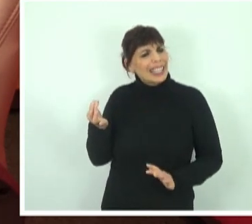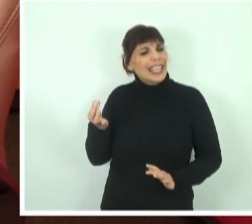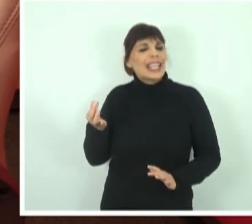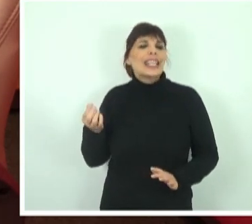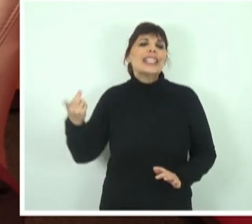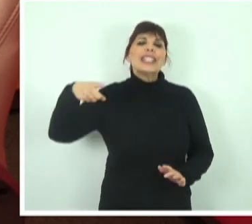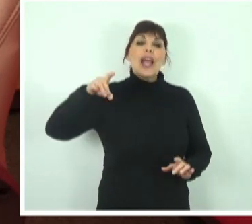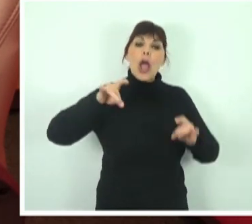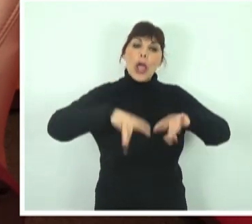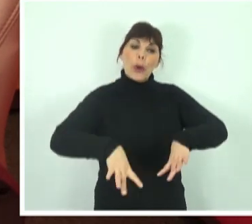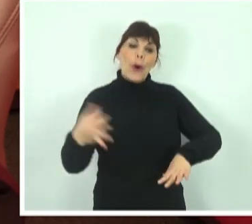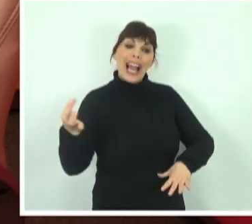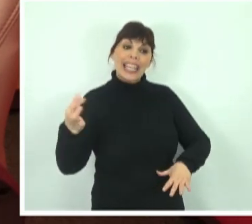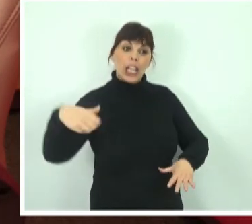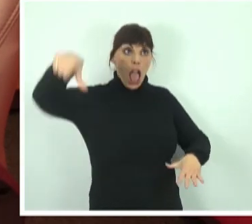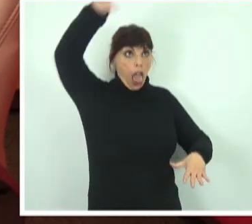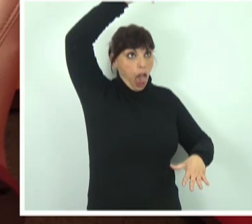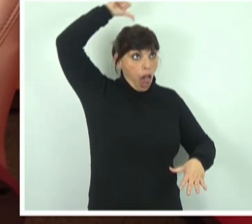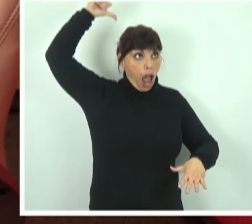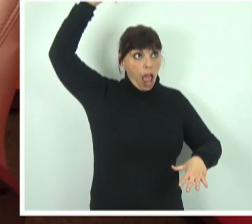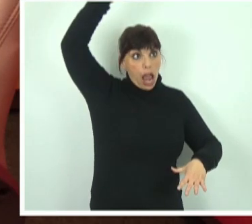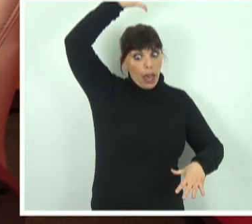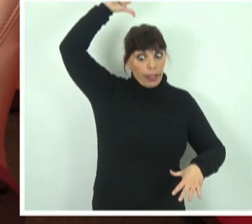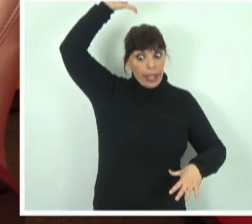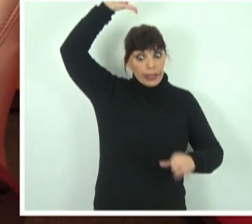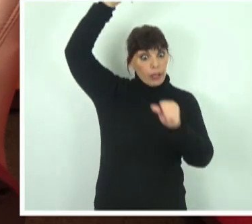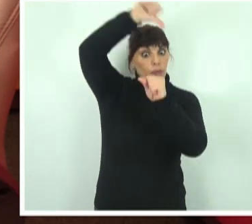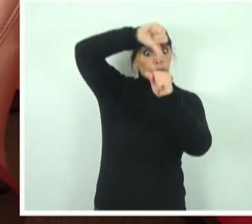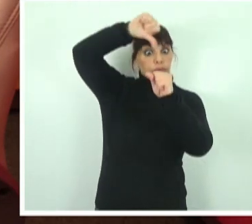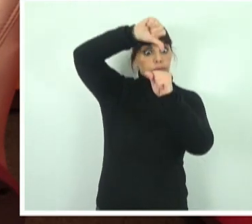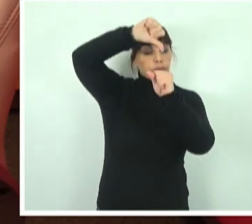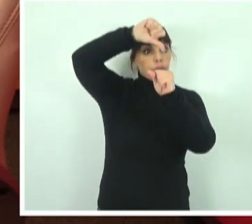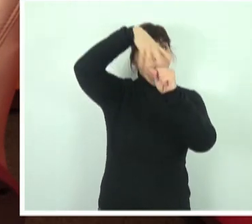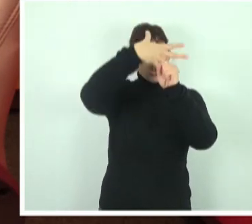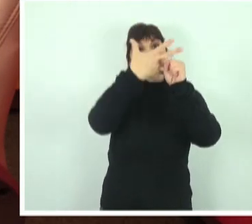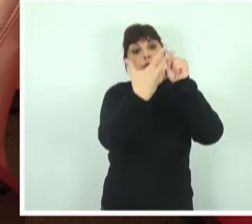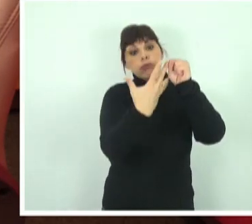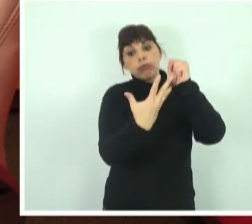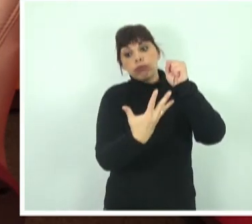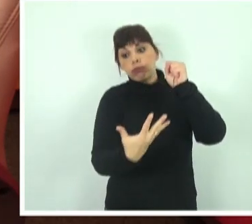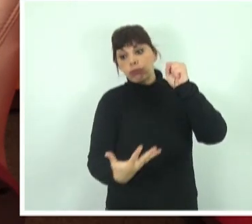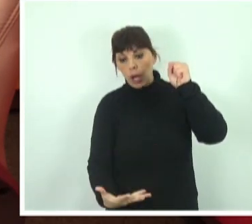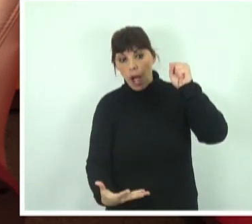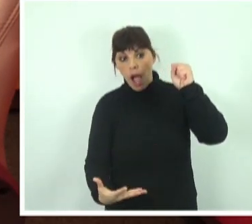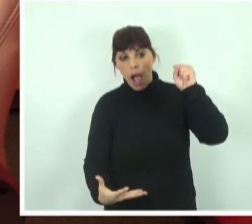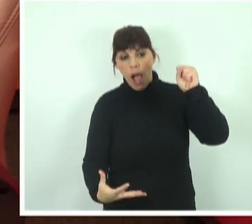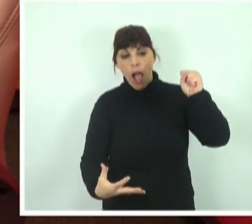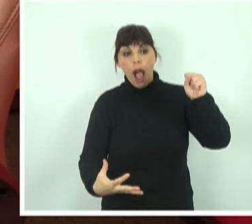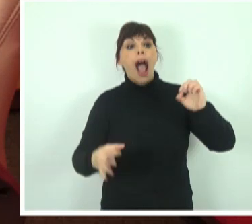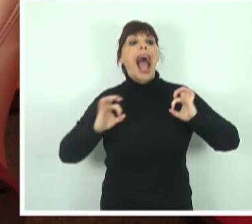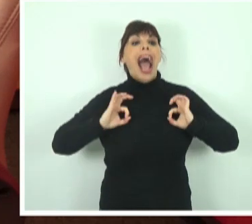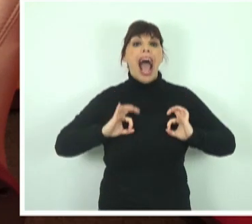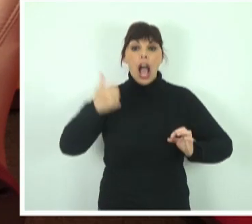cabeza, el cual desciende sobre la barba de Aarón, y baja hasta el borde de